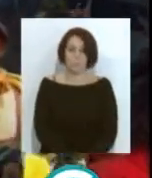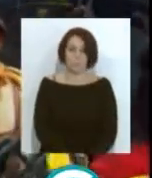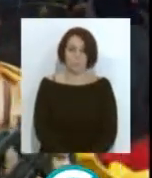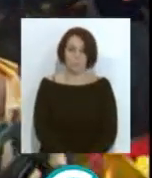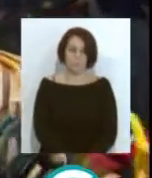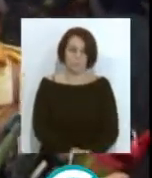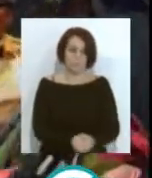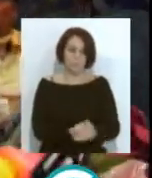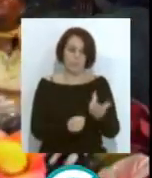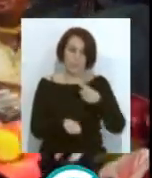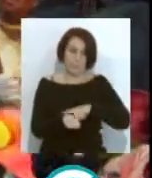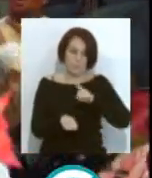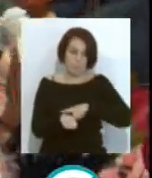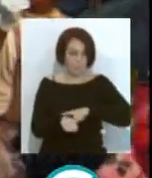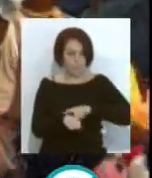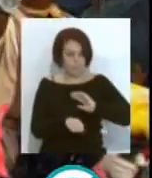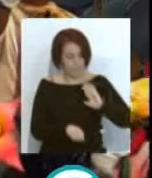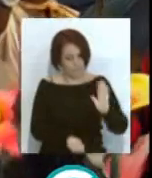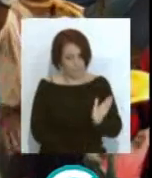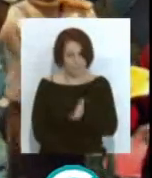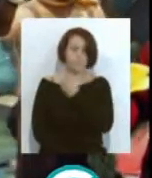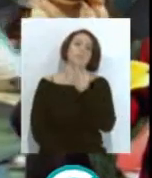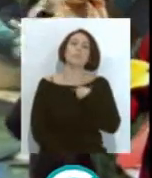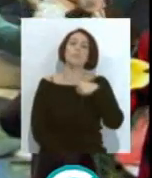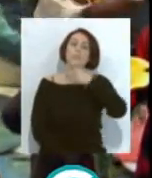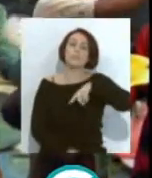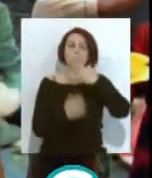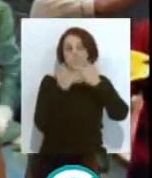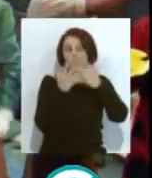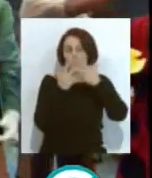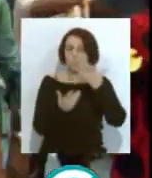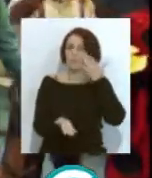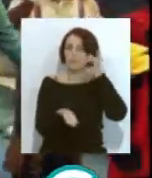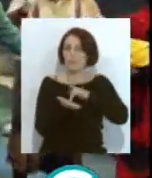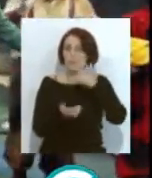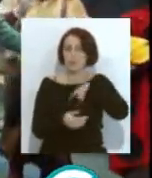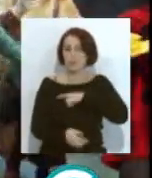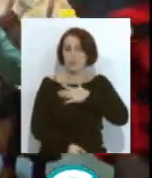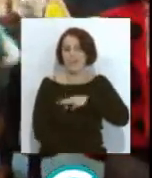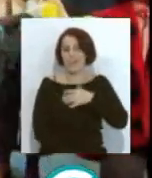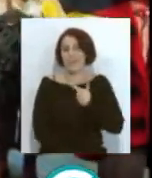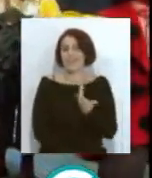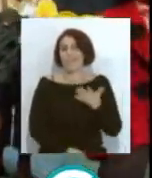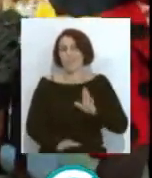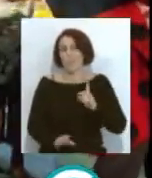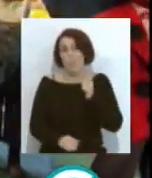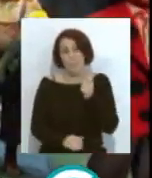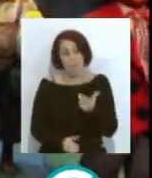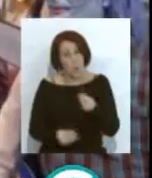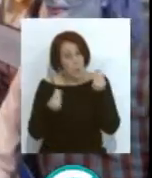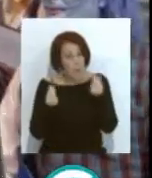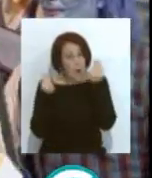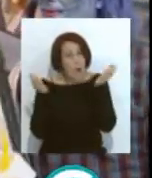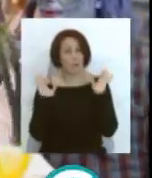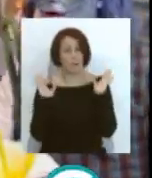dejar pasar tiempo y hemos calculado una fecha en la que ya podamos estar a lo mejor un poquito mejor que